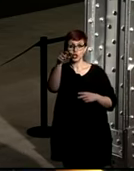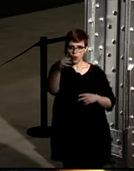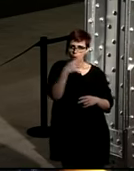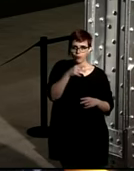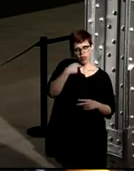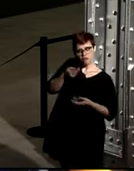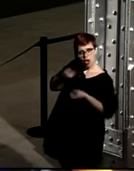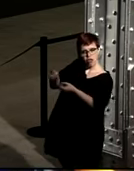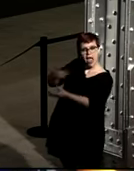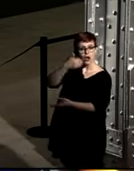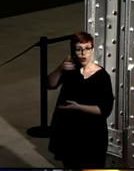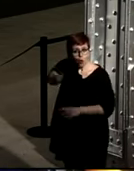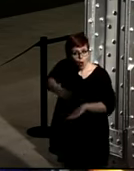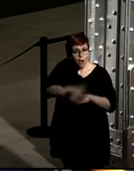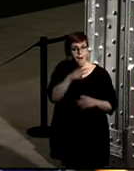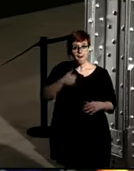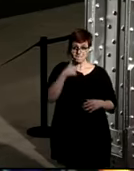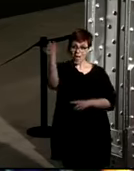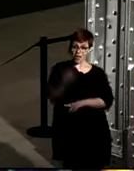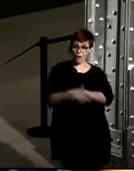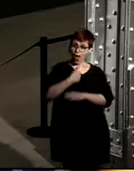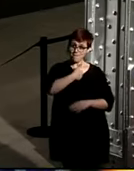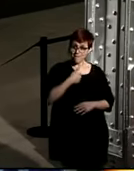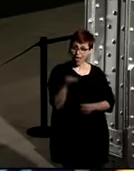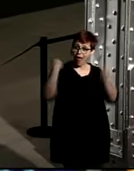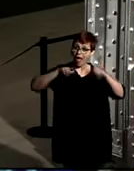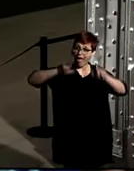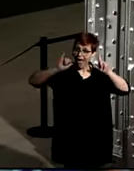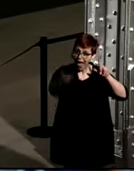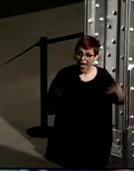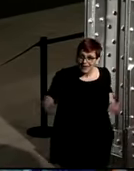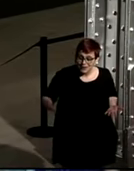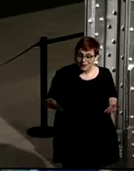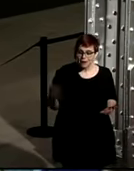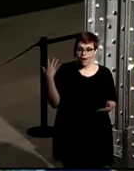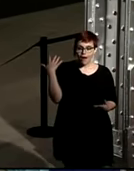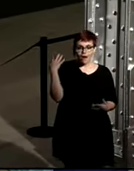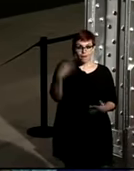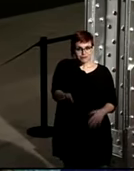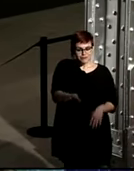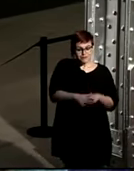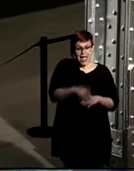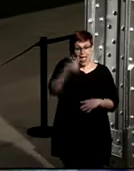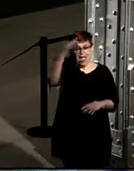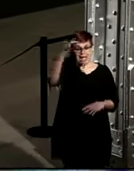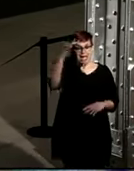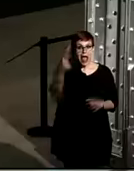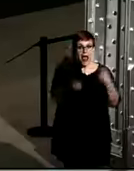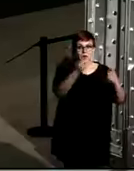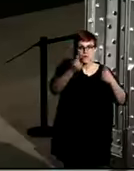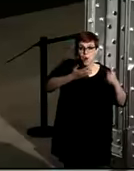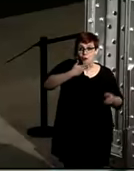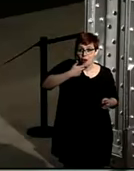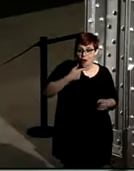vengar No, que le he dado un papel en la película. ¿También? Para que vea que no soy rencoroso. ¿Alguien ha conocido a Daniel de pequeño y se puede reconocer en esta película?